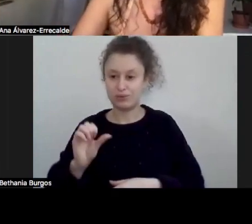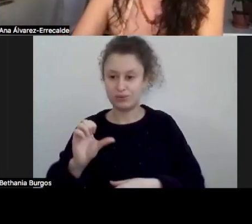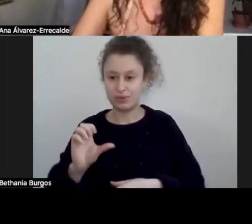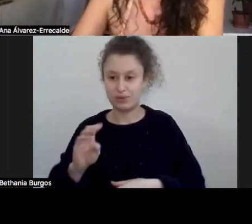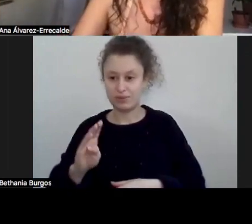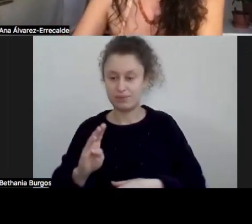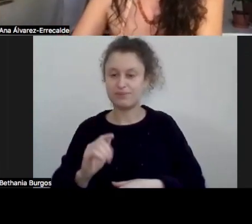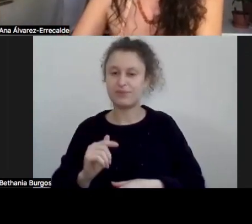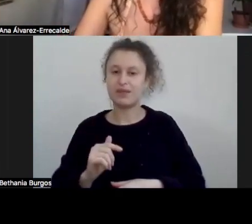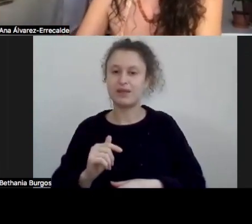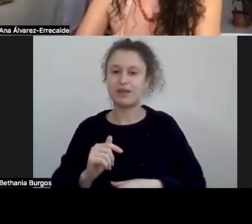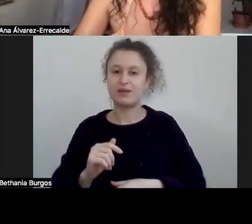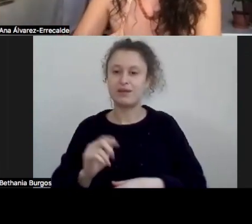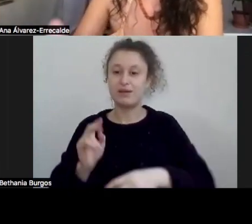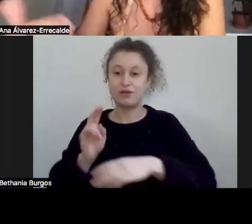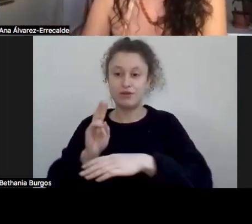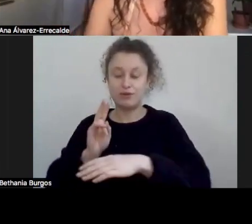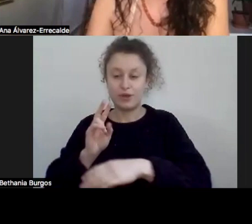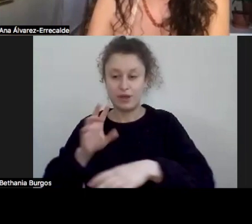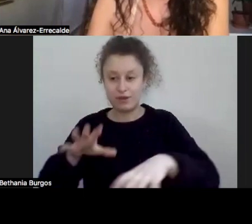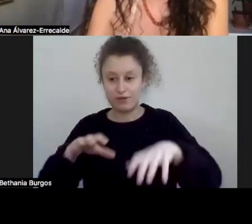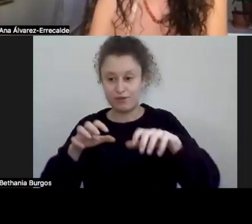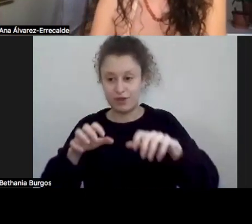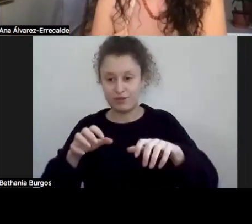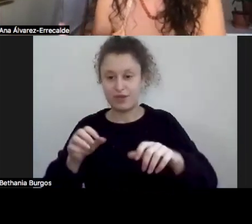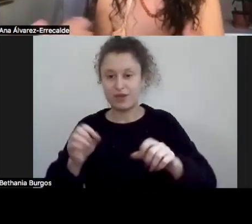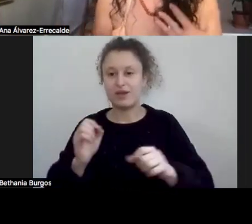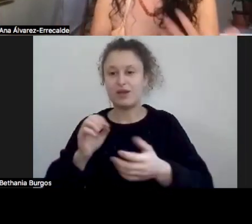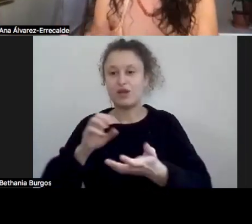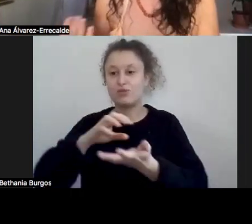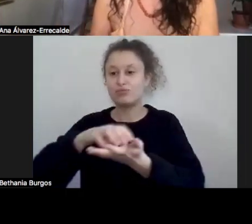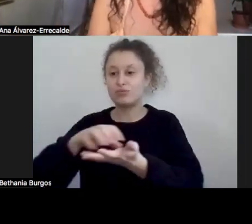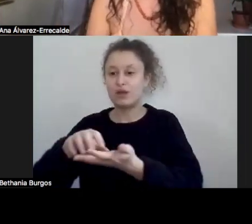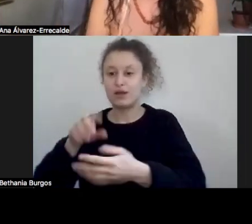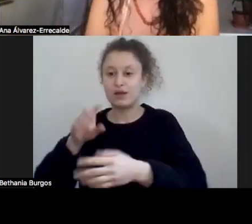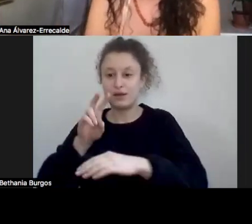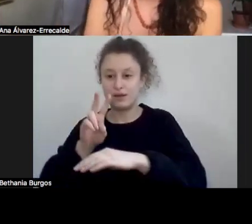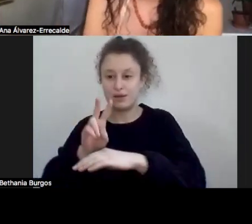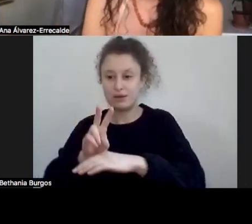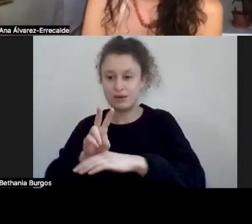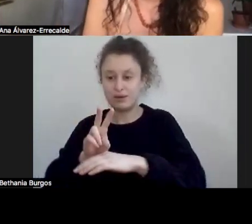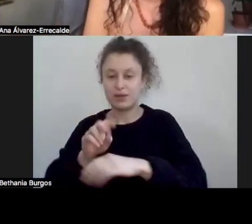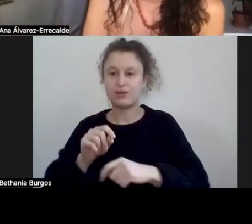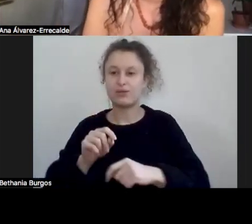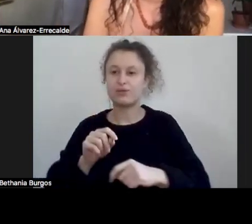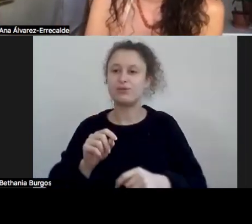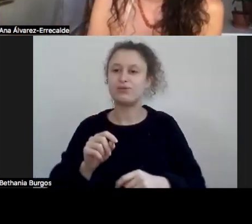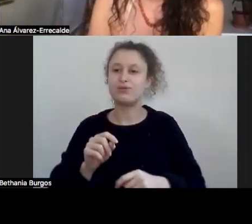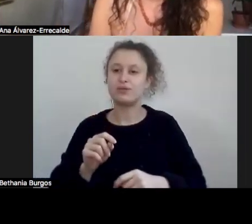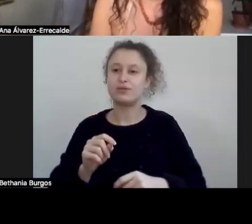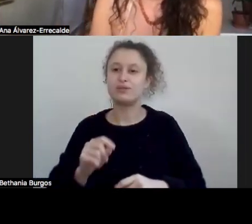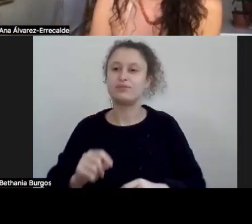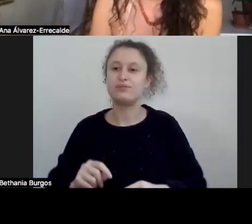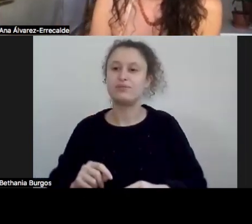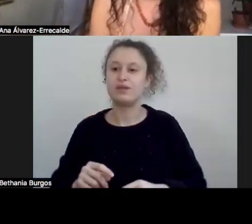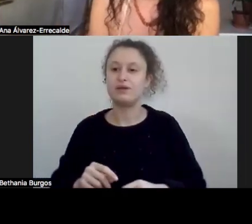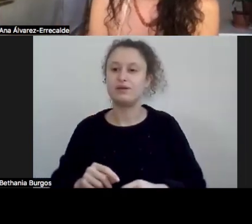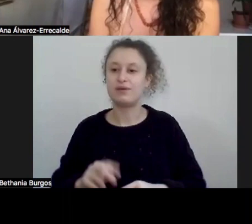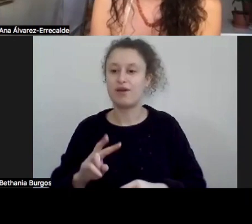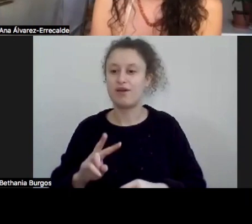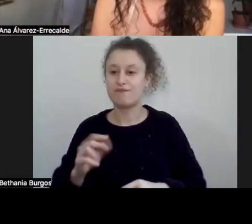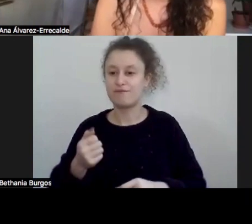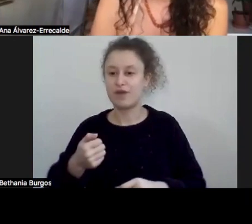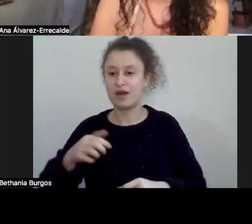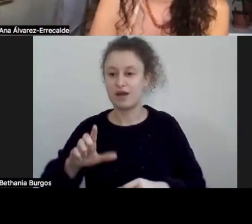mucho la historia de Josep porque cuando fui a conocerlo, la persona que nos presentó me decía que me